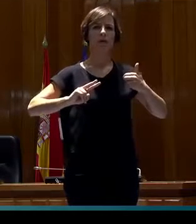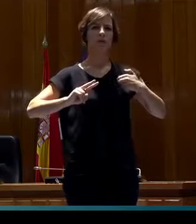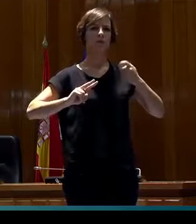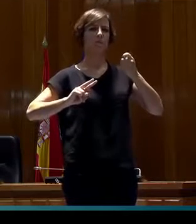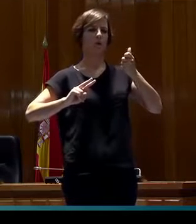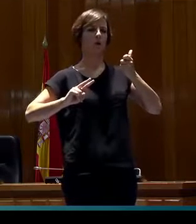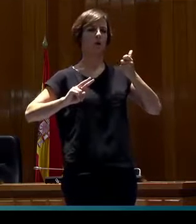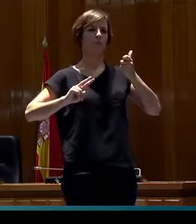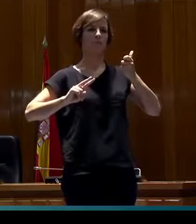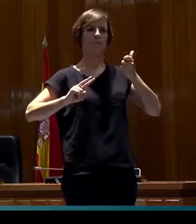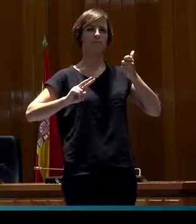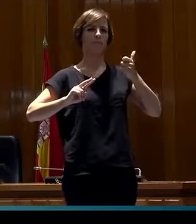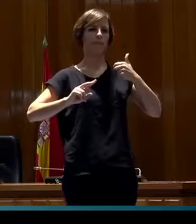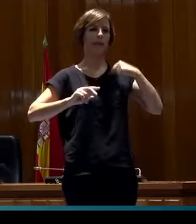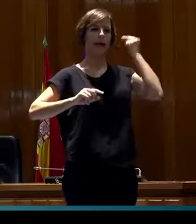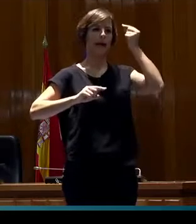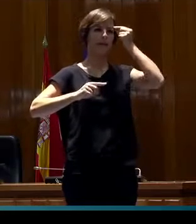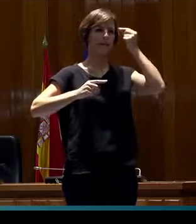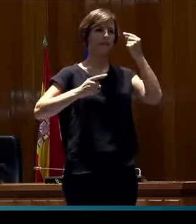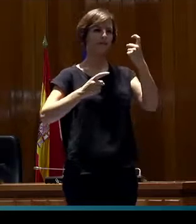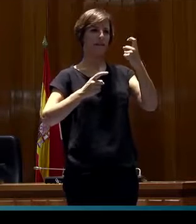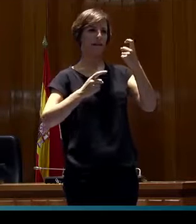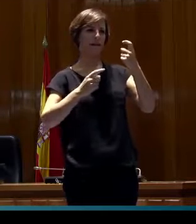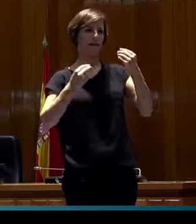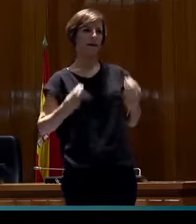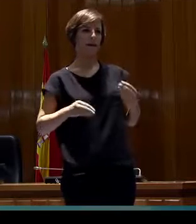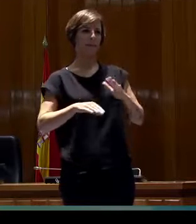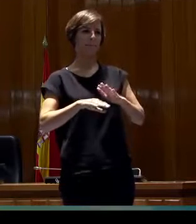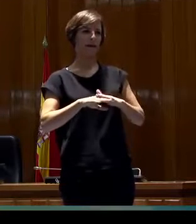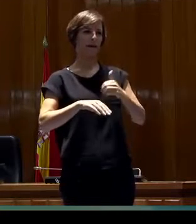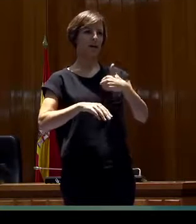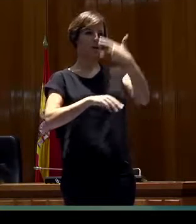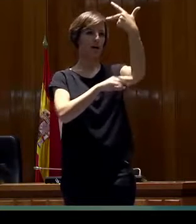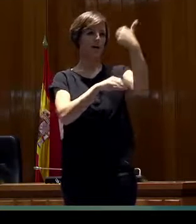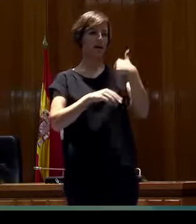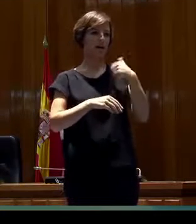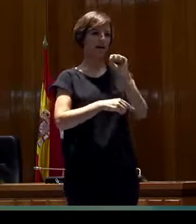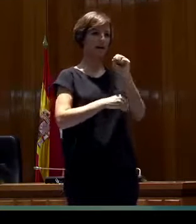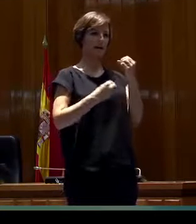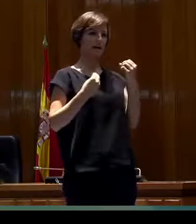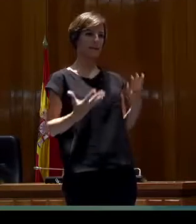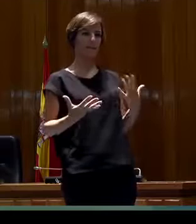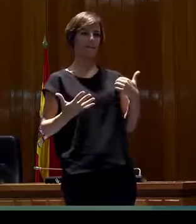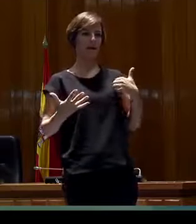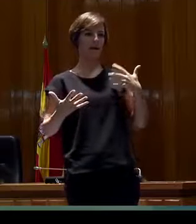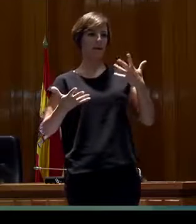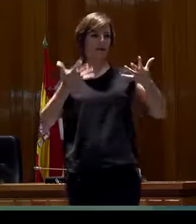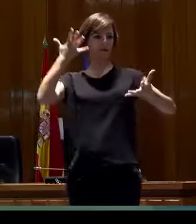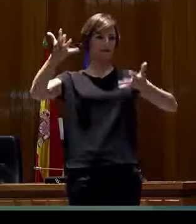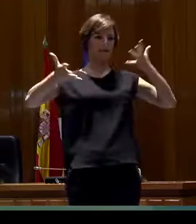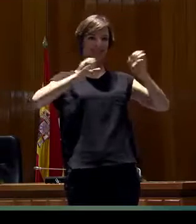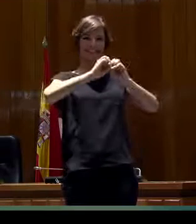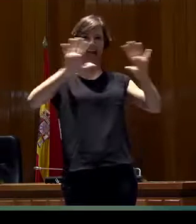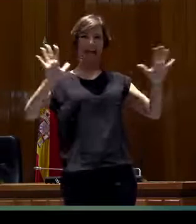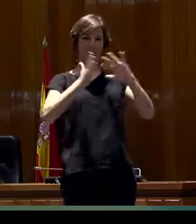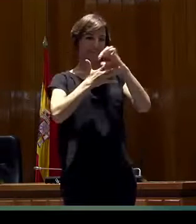cuenta ciertas habilidades para situarme de forma adecuada frente a la cámara, con un cierto ángulo sobre la cámara o cosas